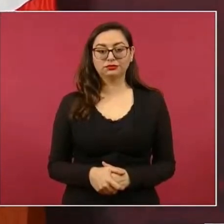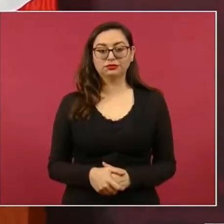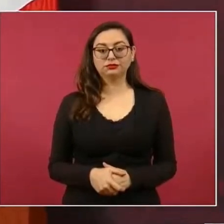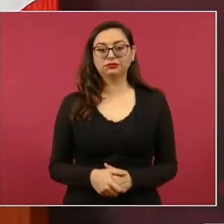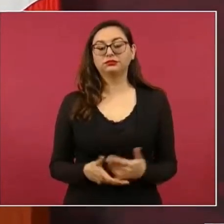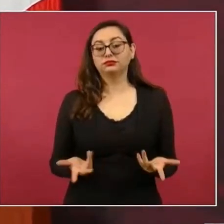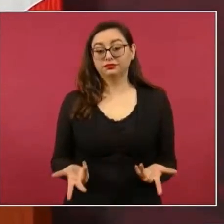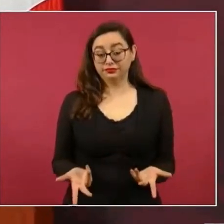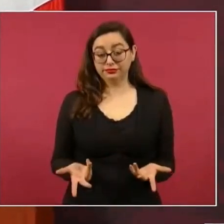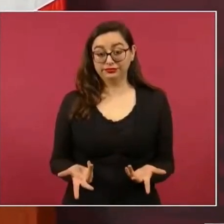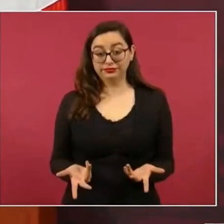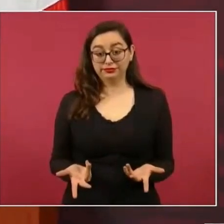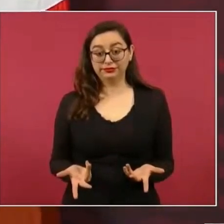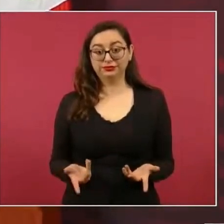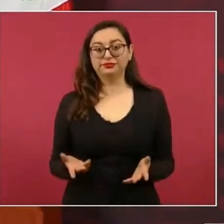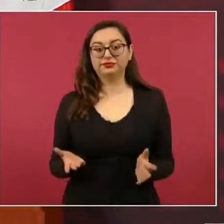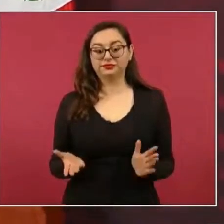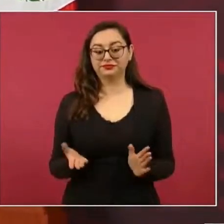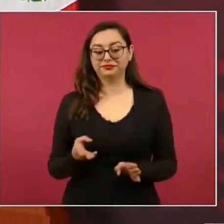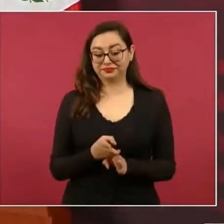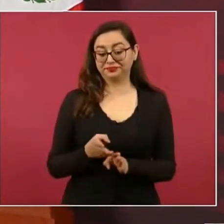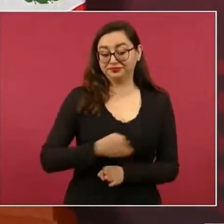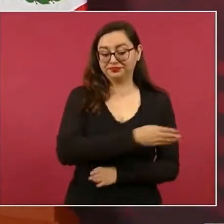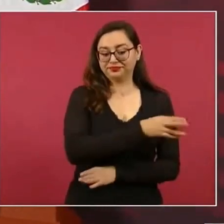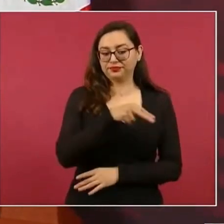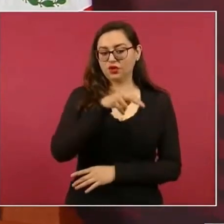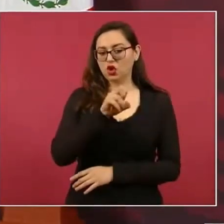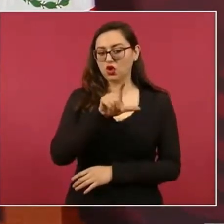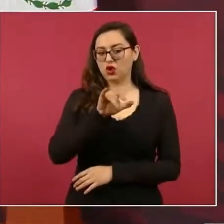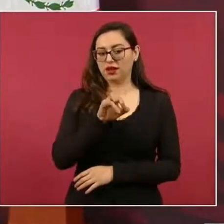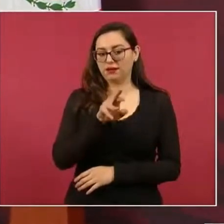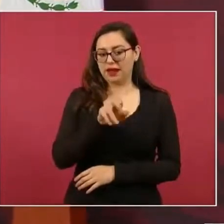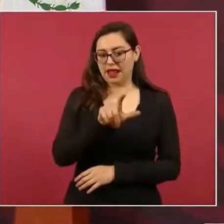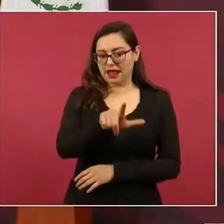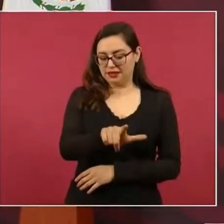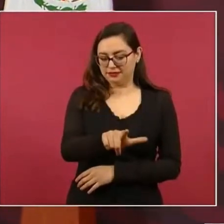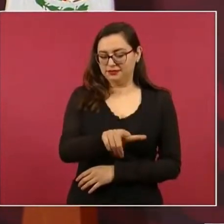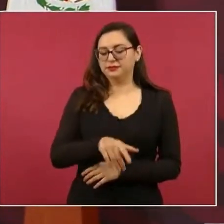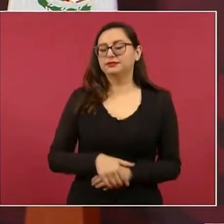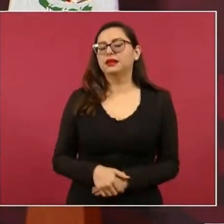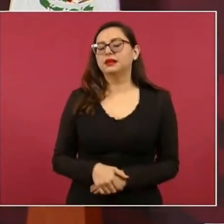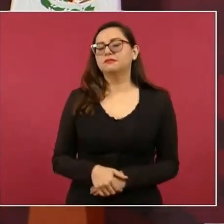Durante Salinas acotaron eso.